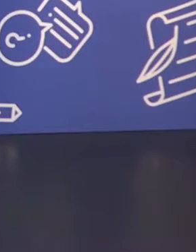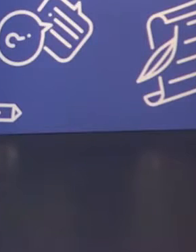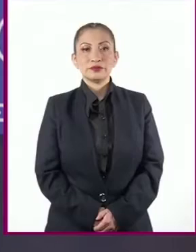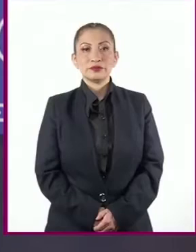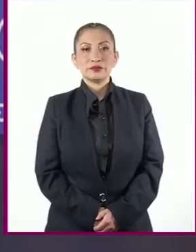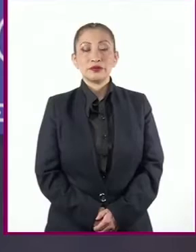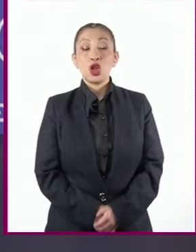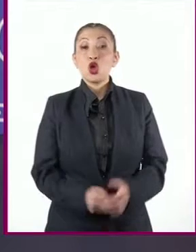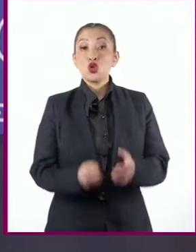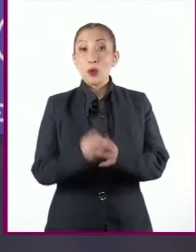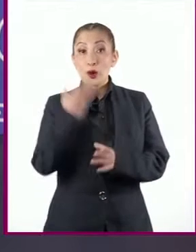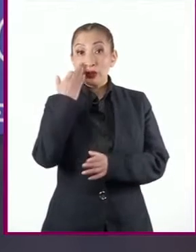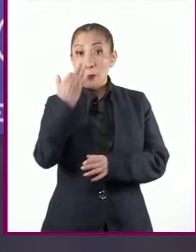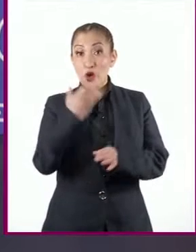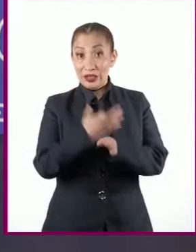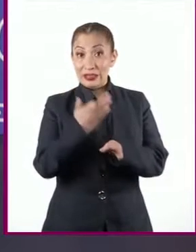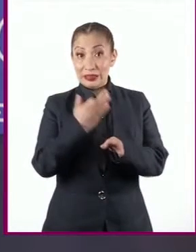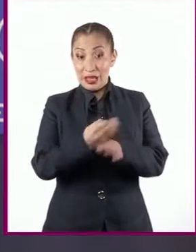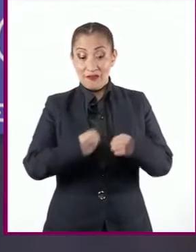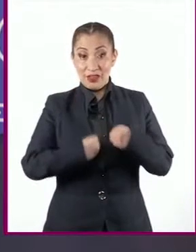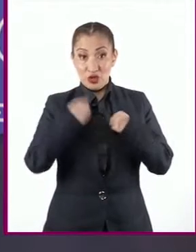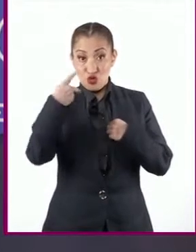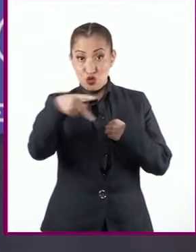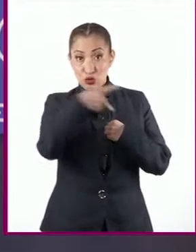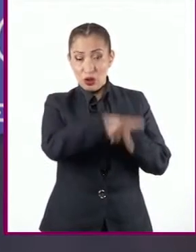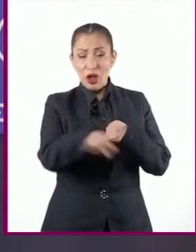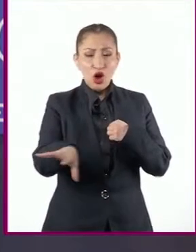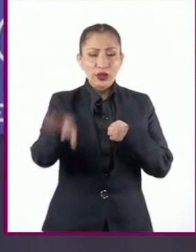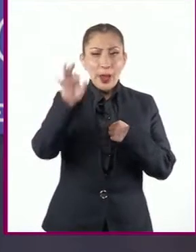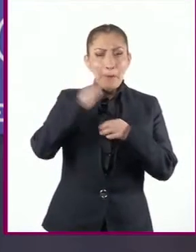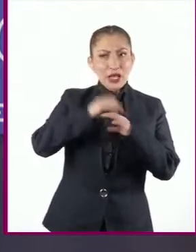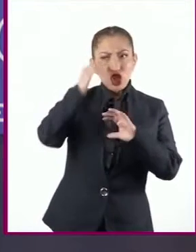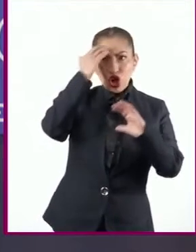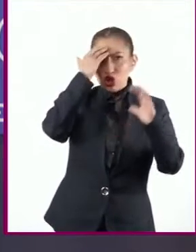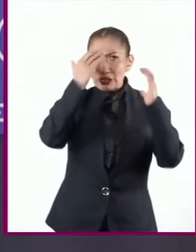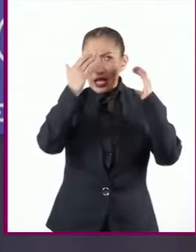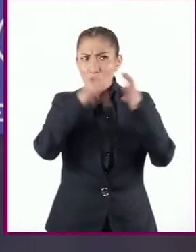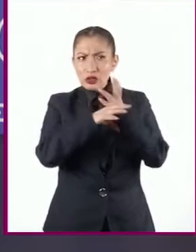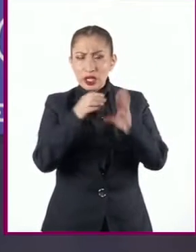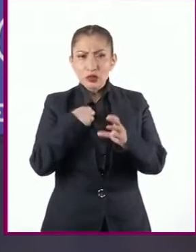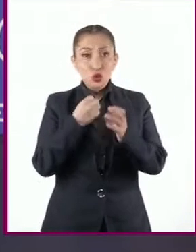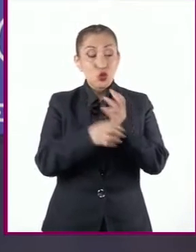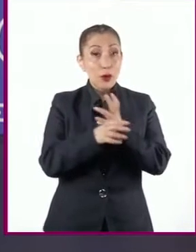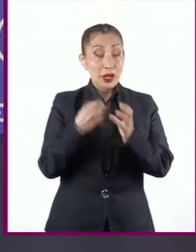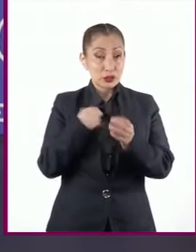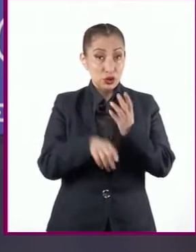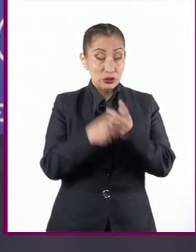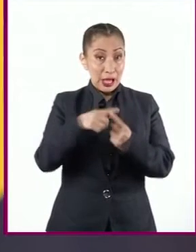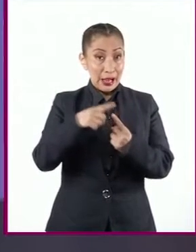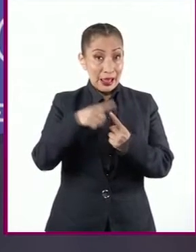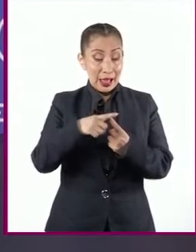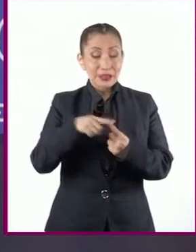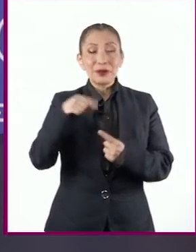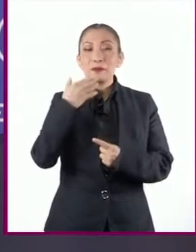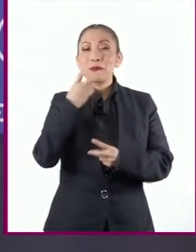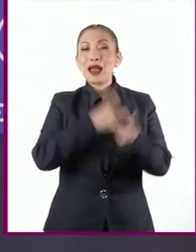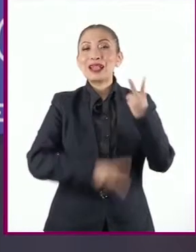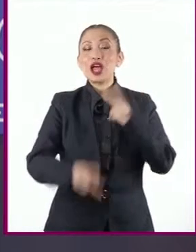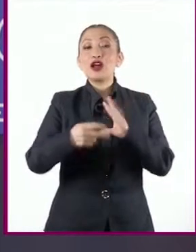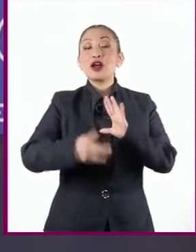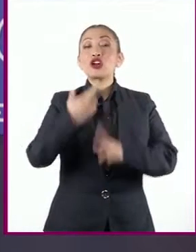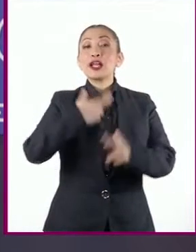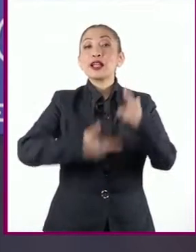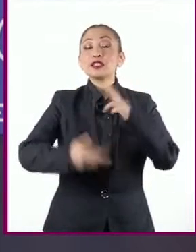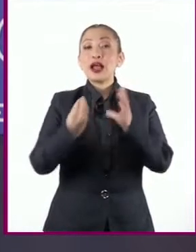En esta nueva etapa de su vida que están iniciando, encontrarán más conocimientos y nuevos retos. Les doy la bienvenida a la programación de regreso